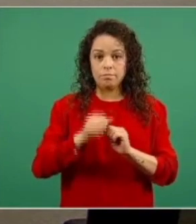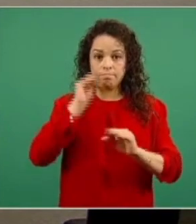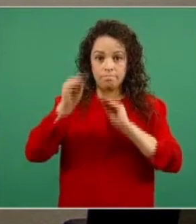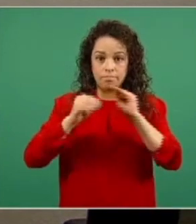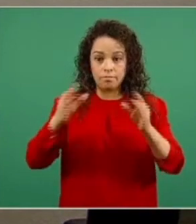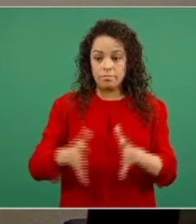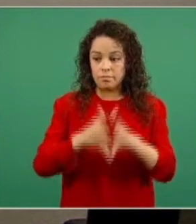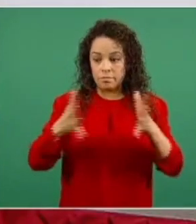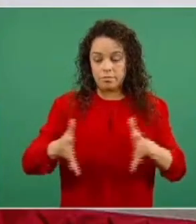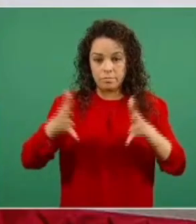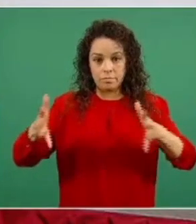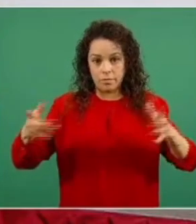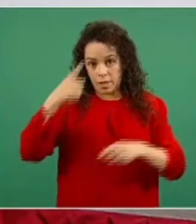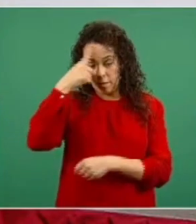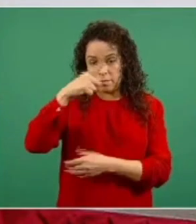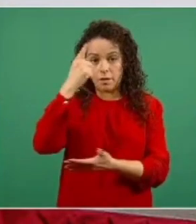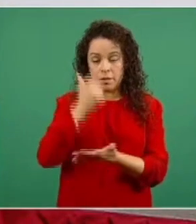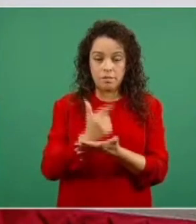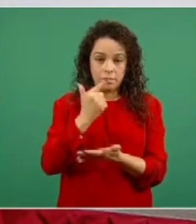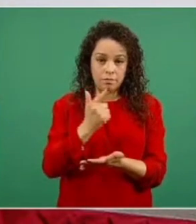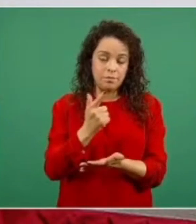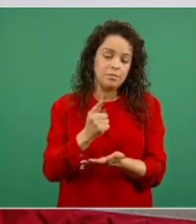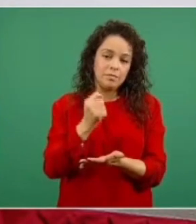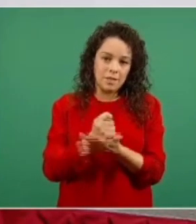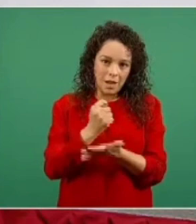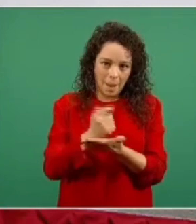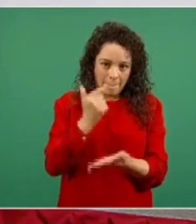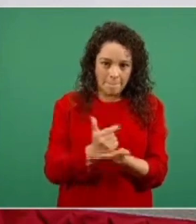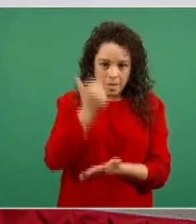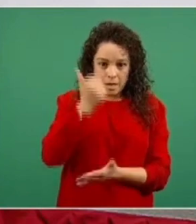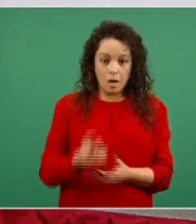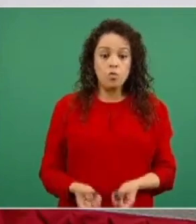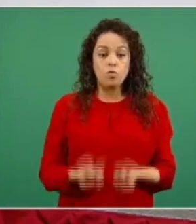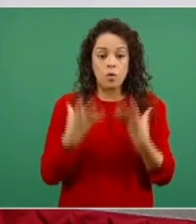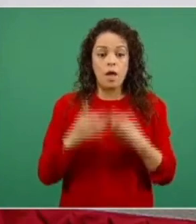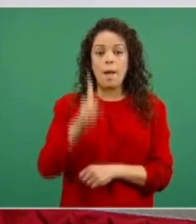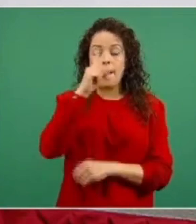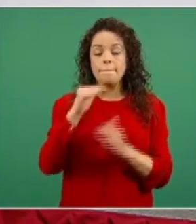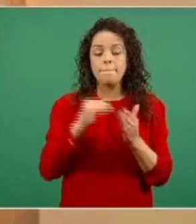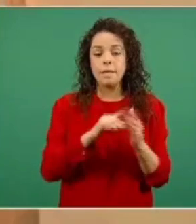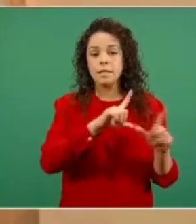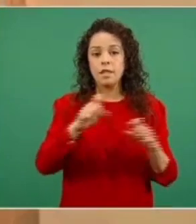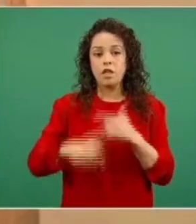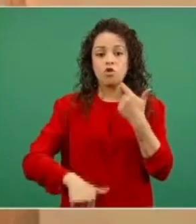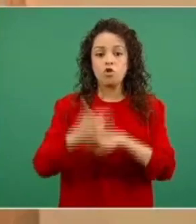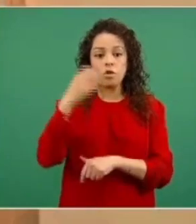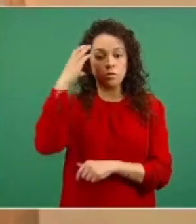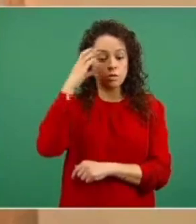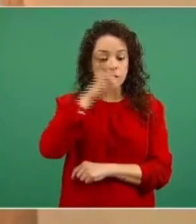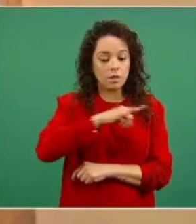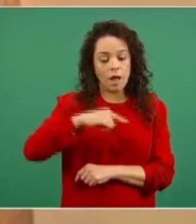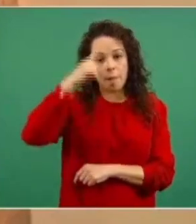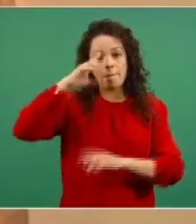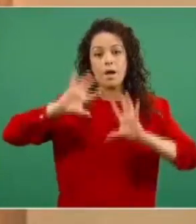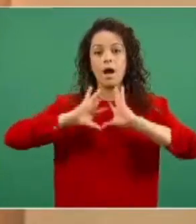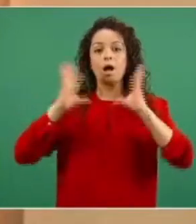para este mes es de 1,712 camas para llegar a un total de